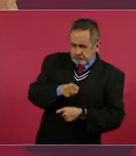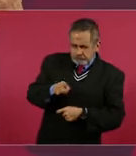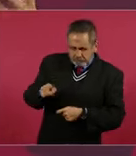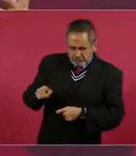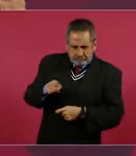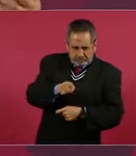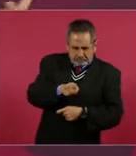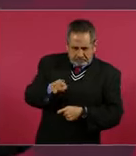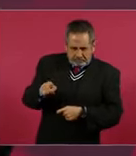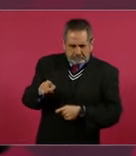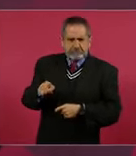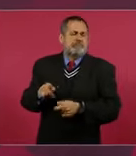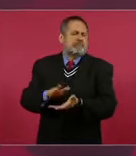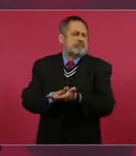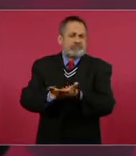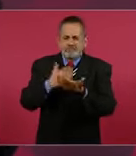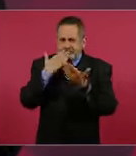porque